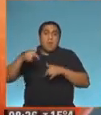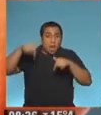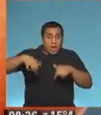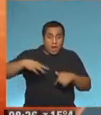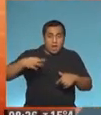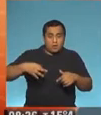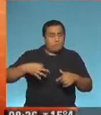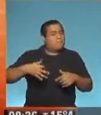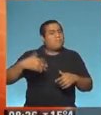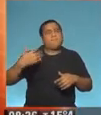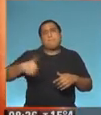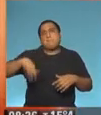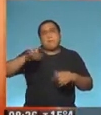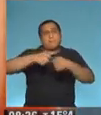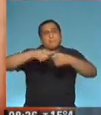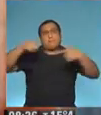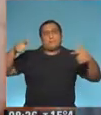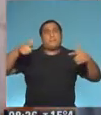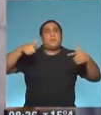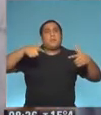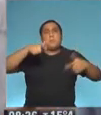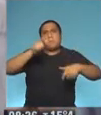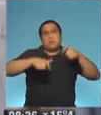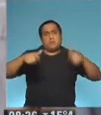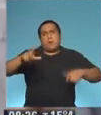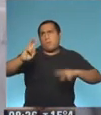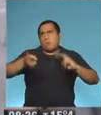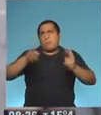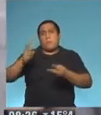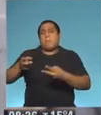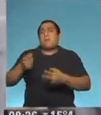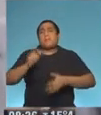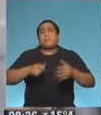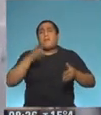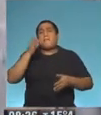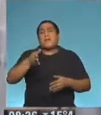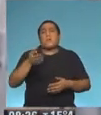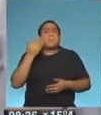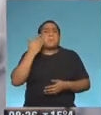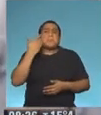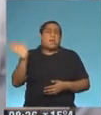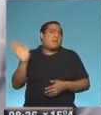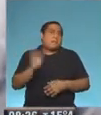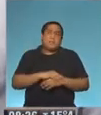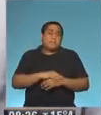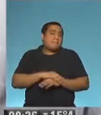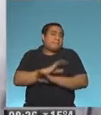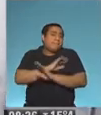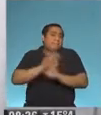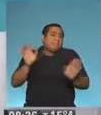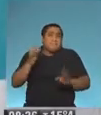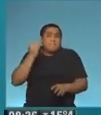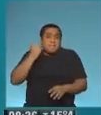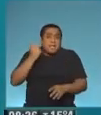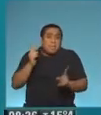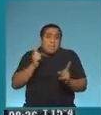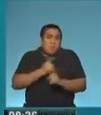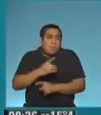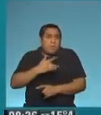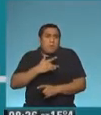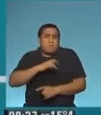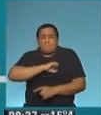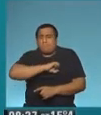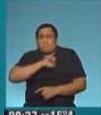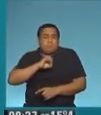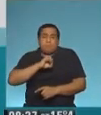la mortalidad dentro del hospital porque la gente llega tarde cuando está muy avanzado el ataque